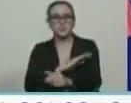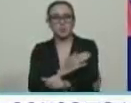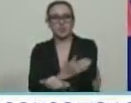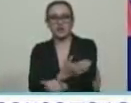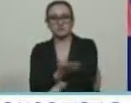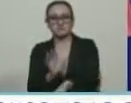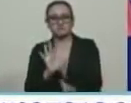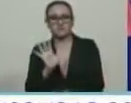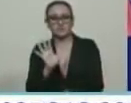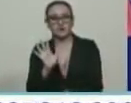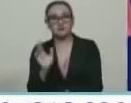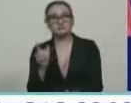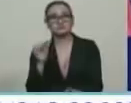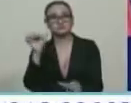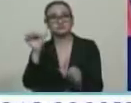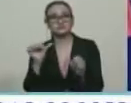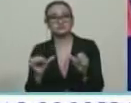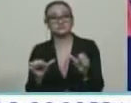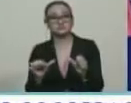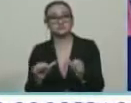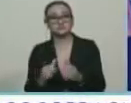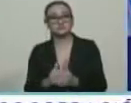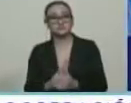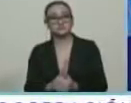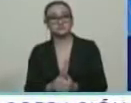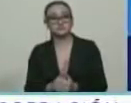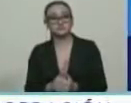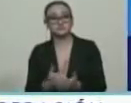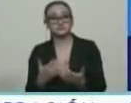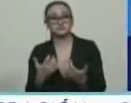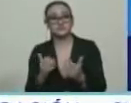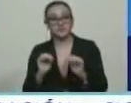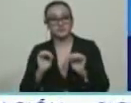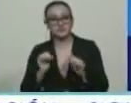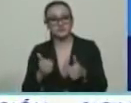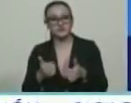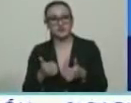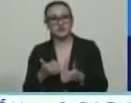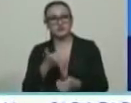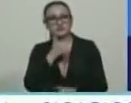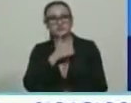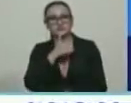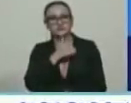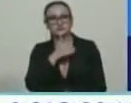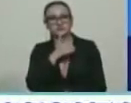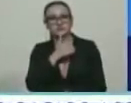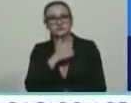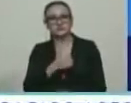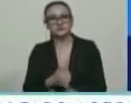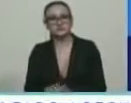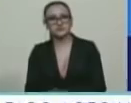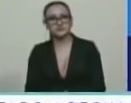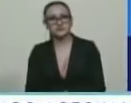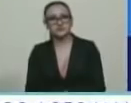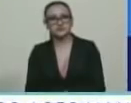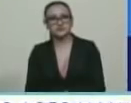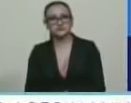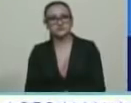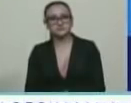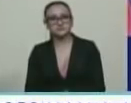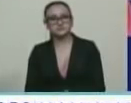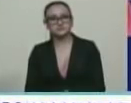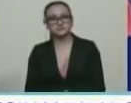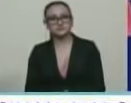con estas palabras, él ha empezado una resistencia heroica y él dio